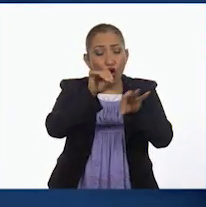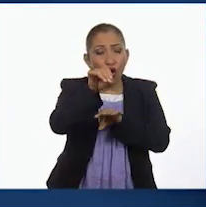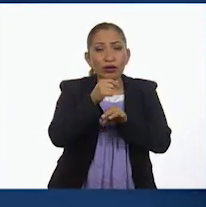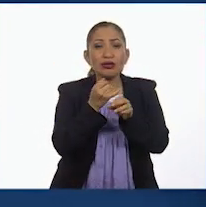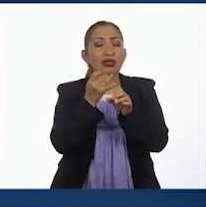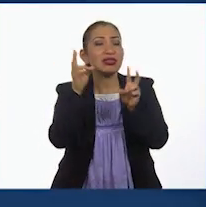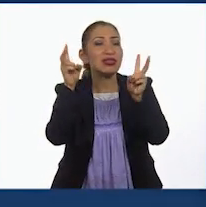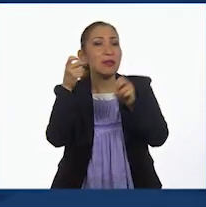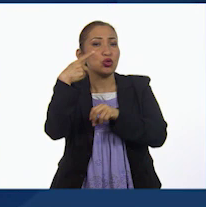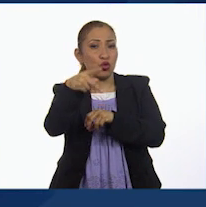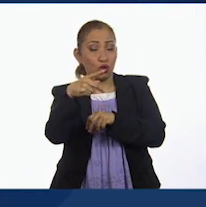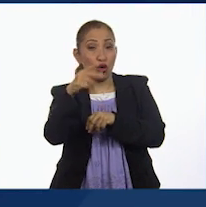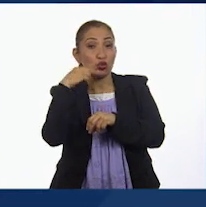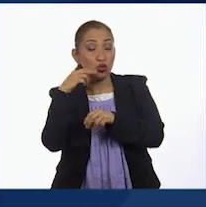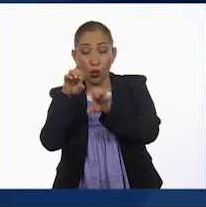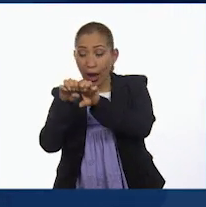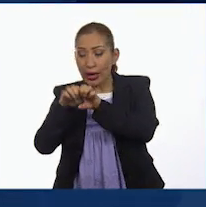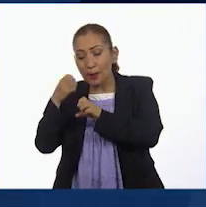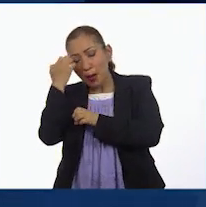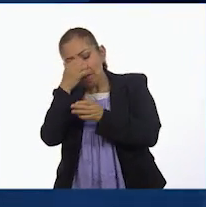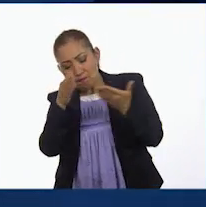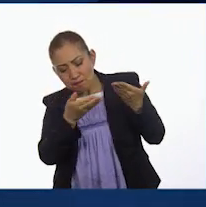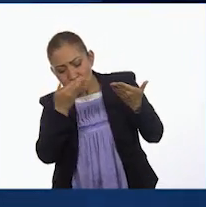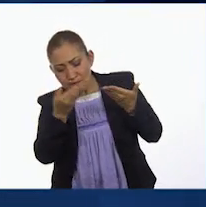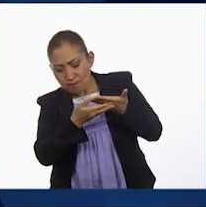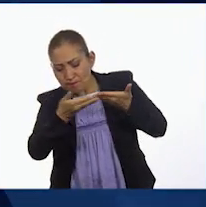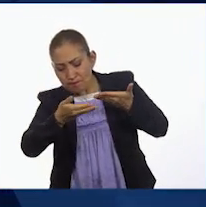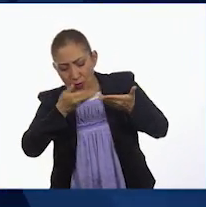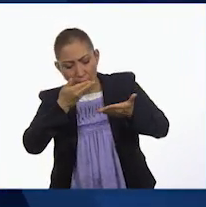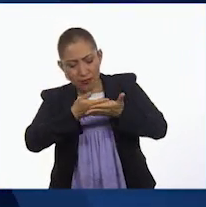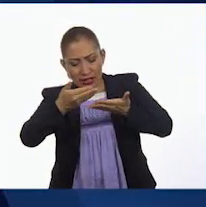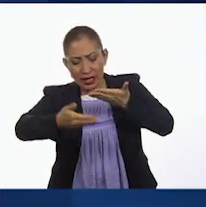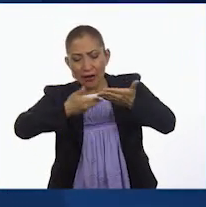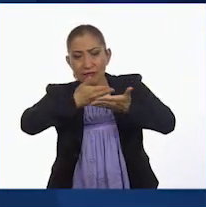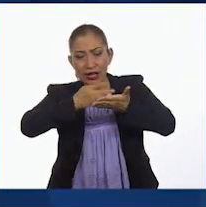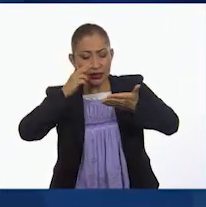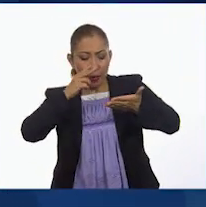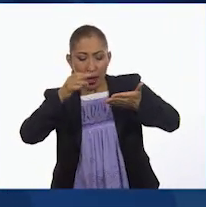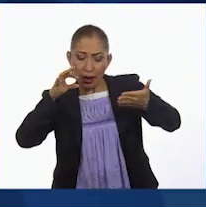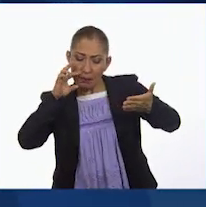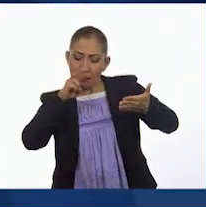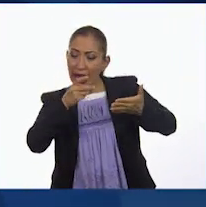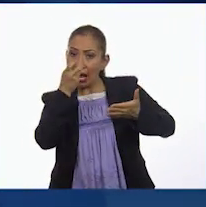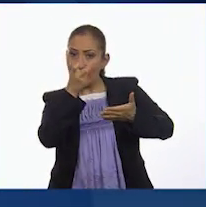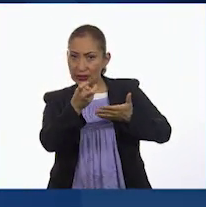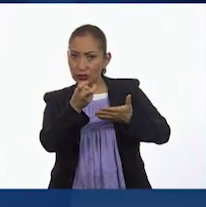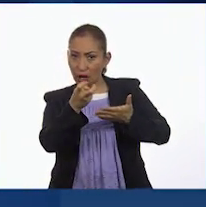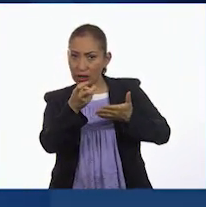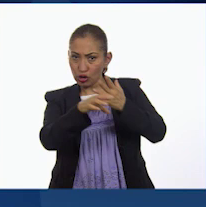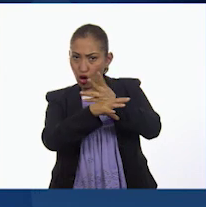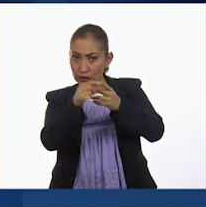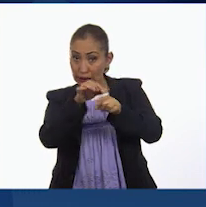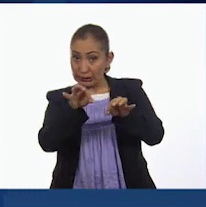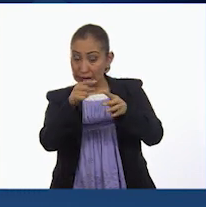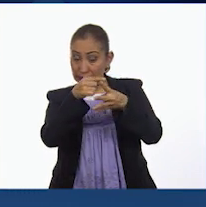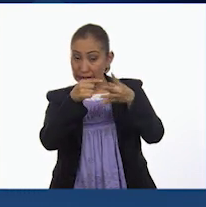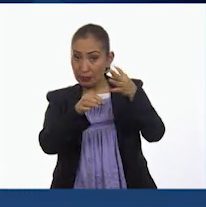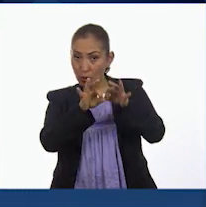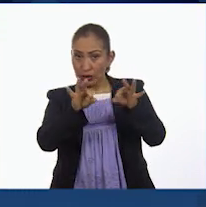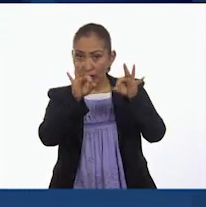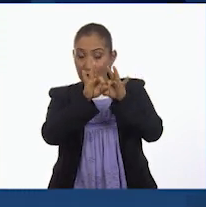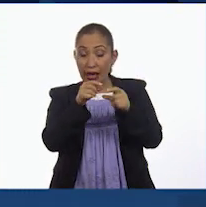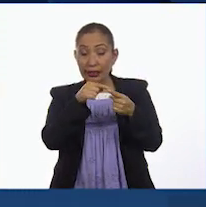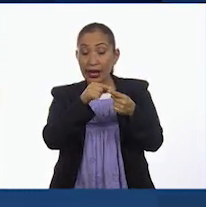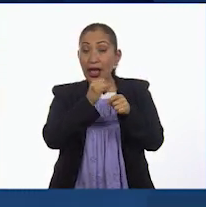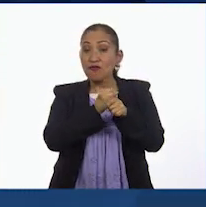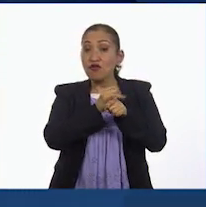seleccionado. Revisa en equipo el material recabado y que las fichas consideren los siguientes aspectos: que